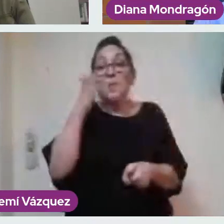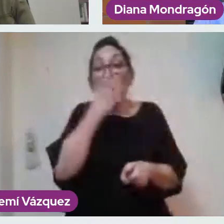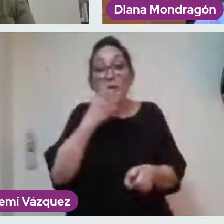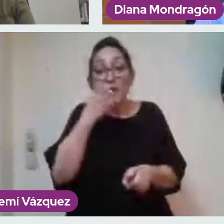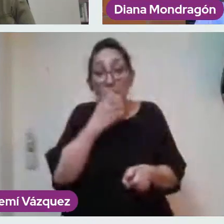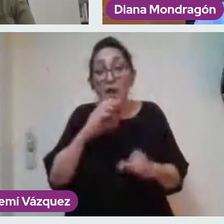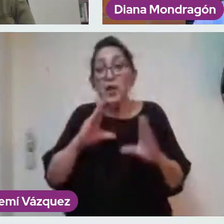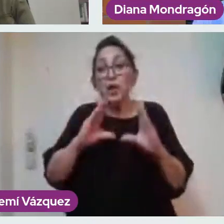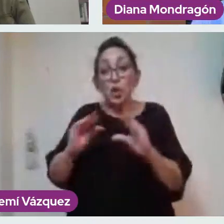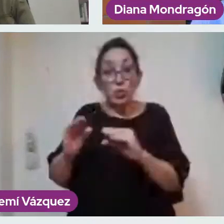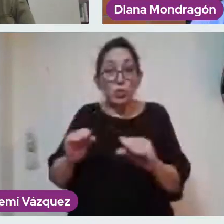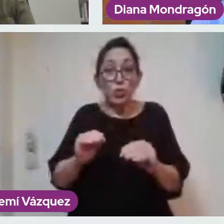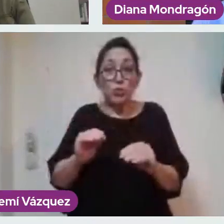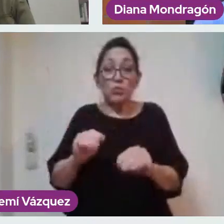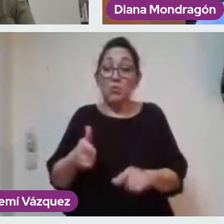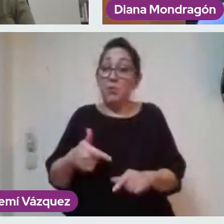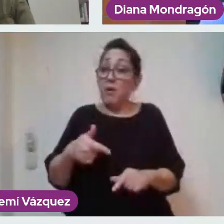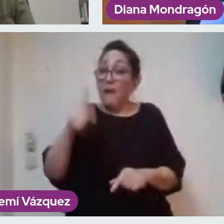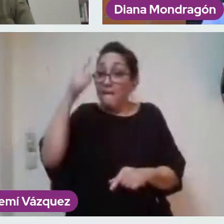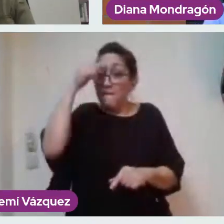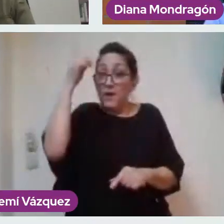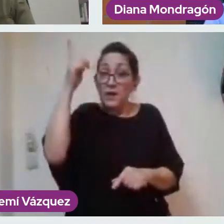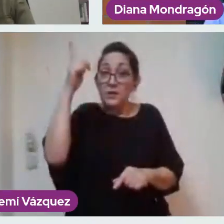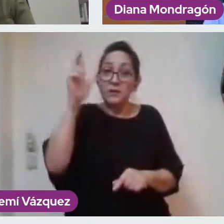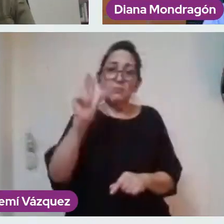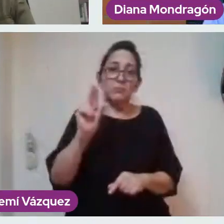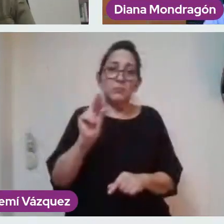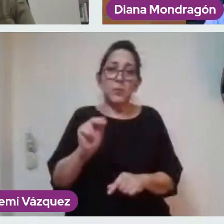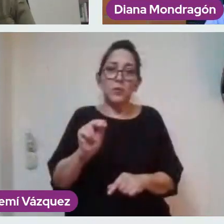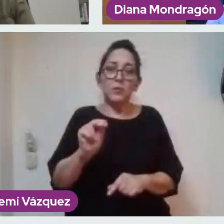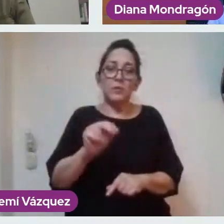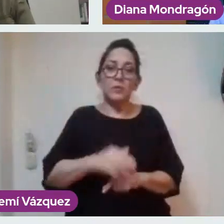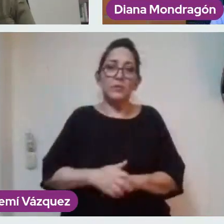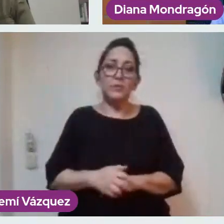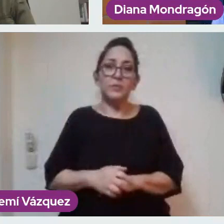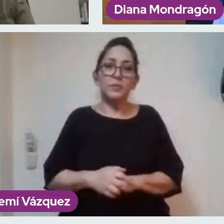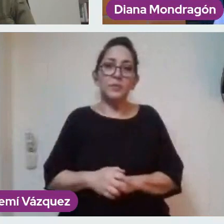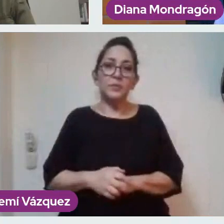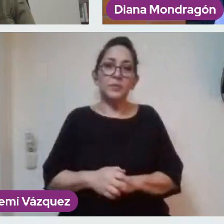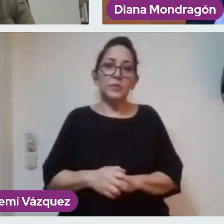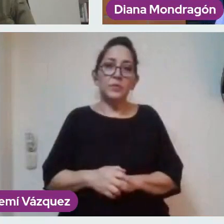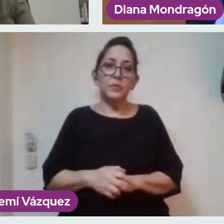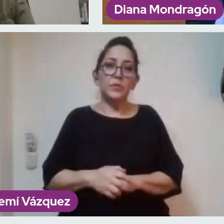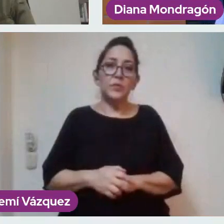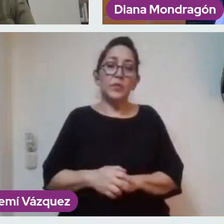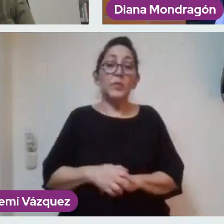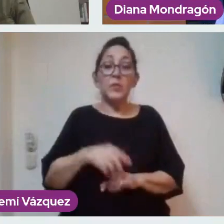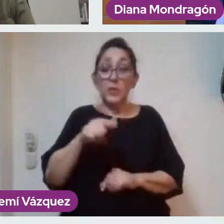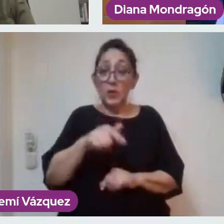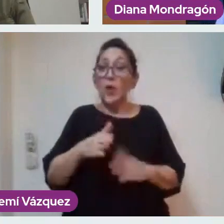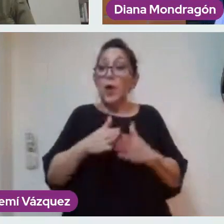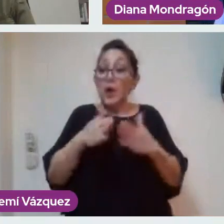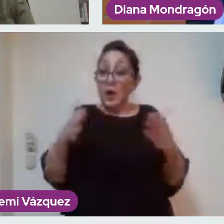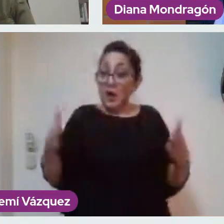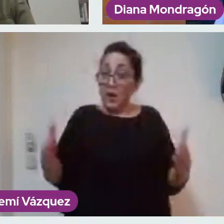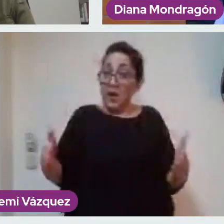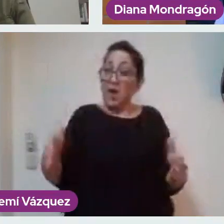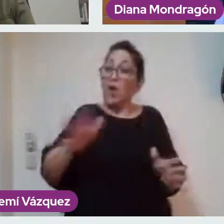¿no? Y en un contexto además tan particular como en el que estamos viviendo, ¿no? En un